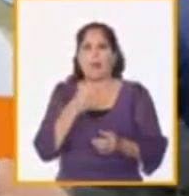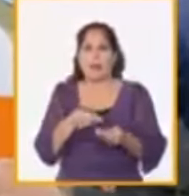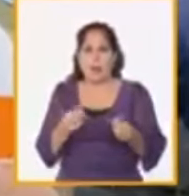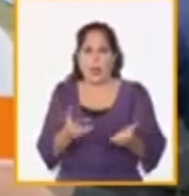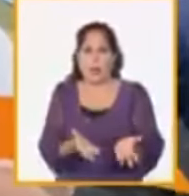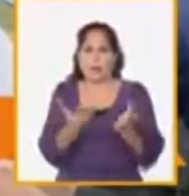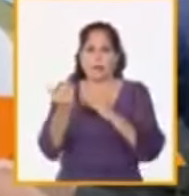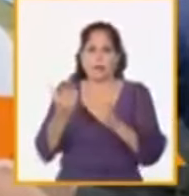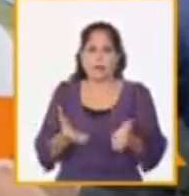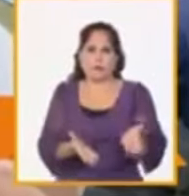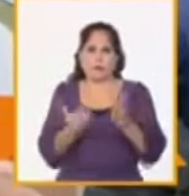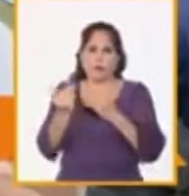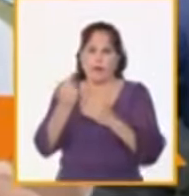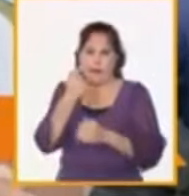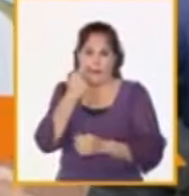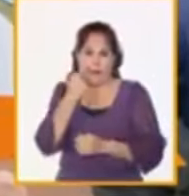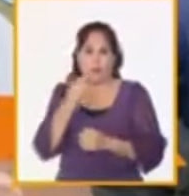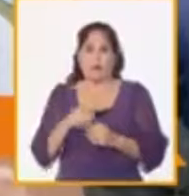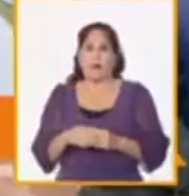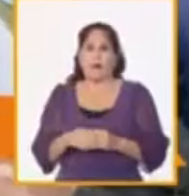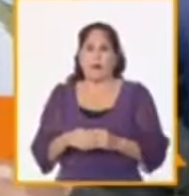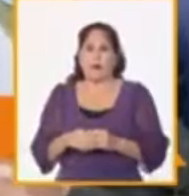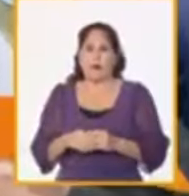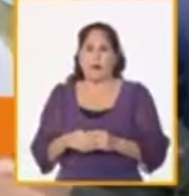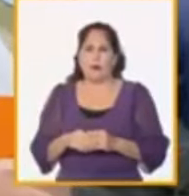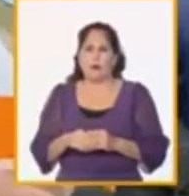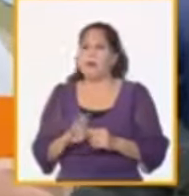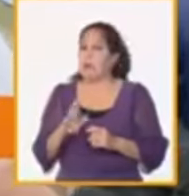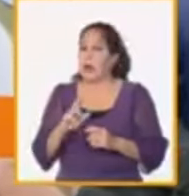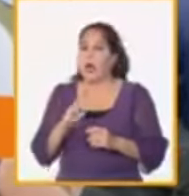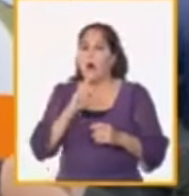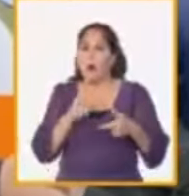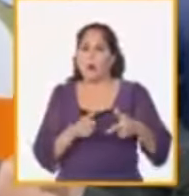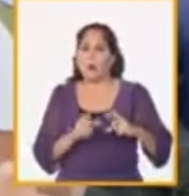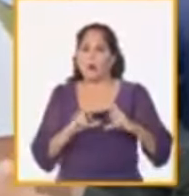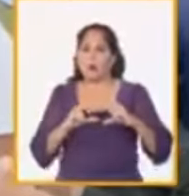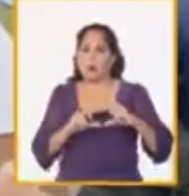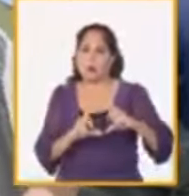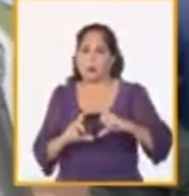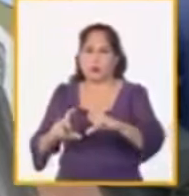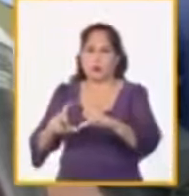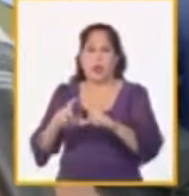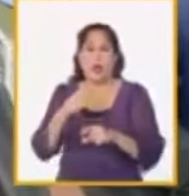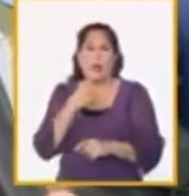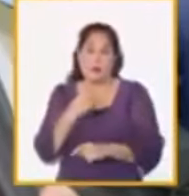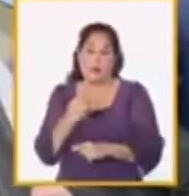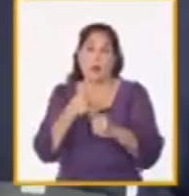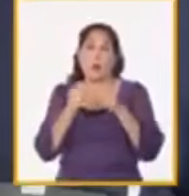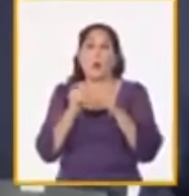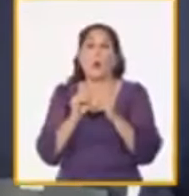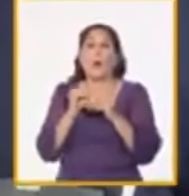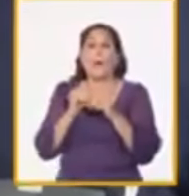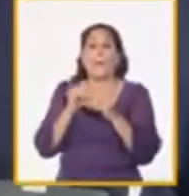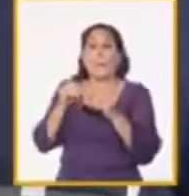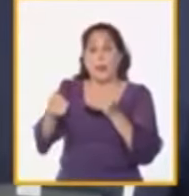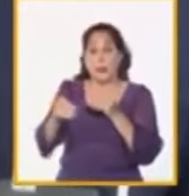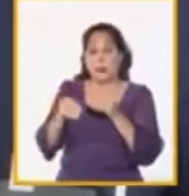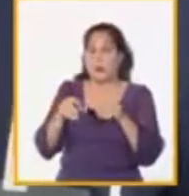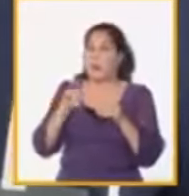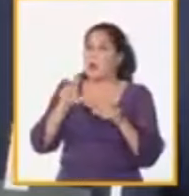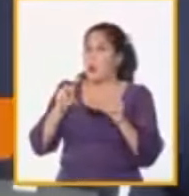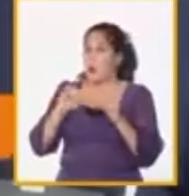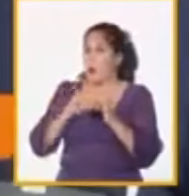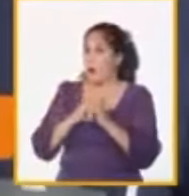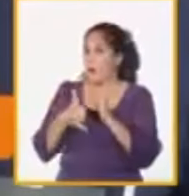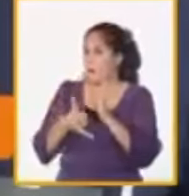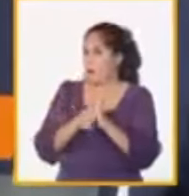pasando lo que se requiere para hacer la conductora y demás. Dicen que hay algunos metros también resueltos. La nueva proyección